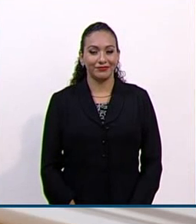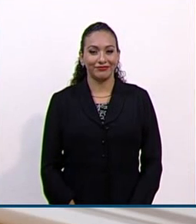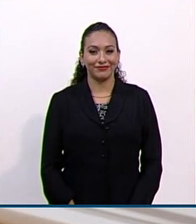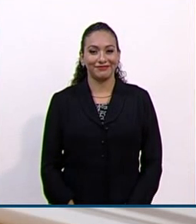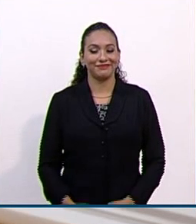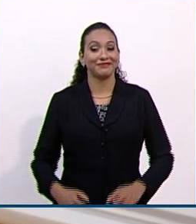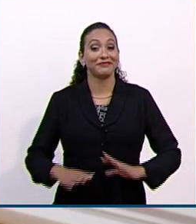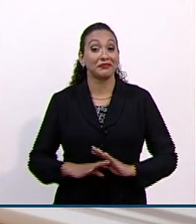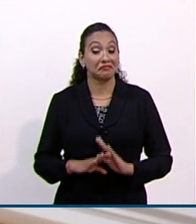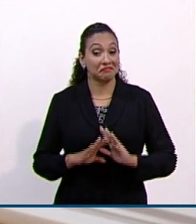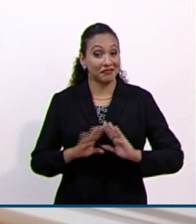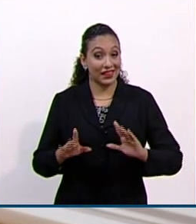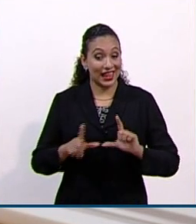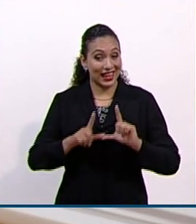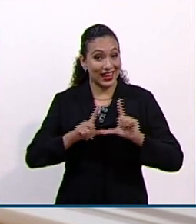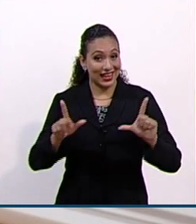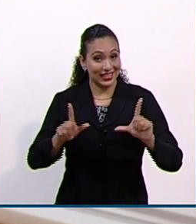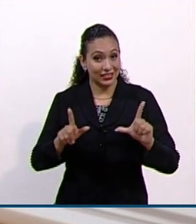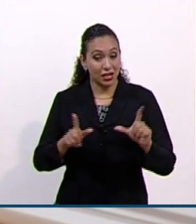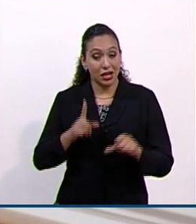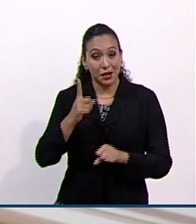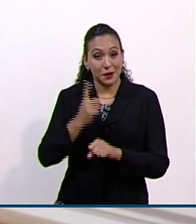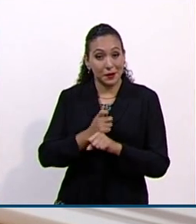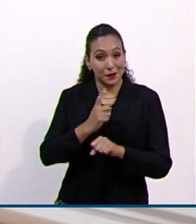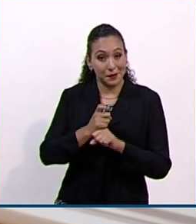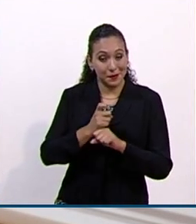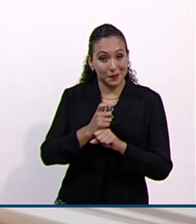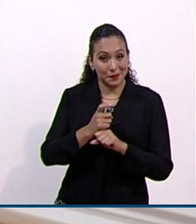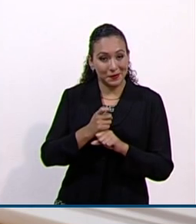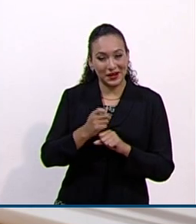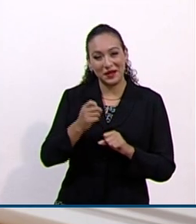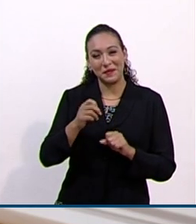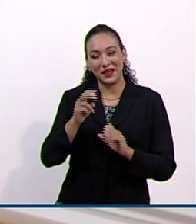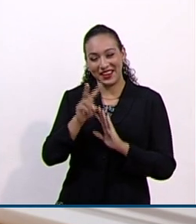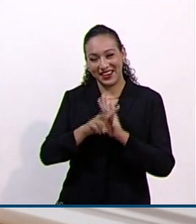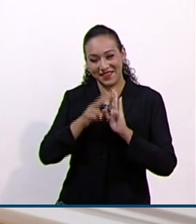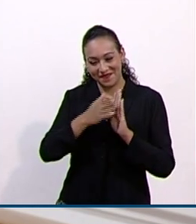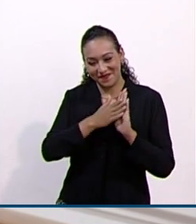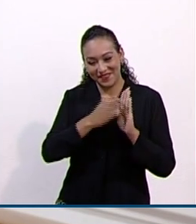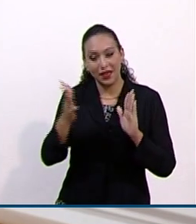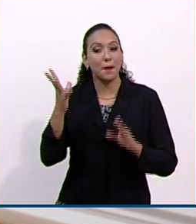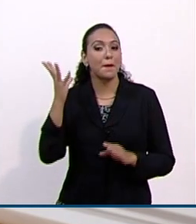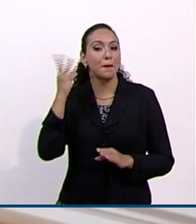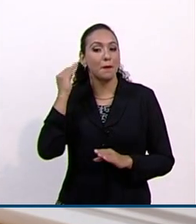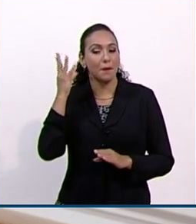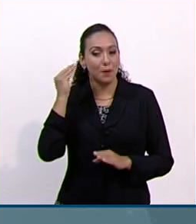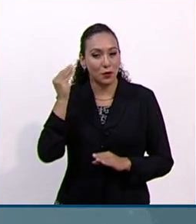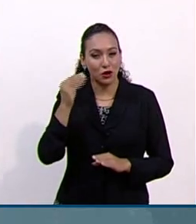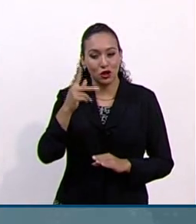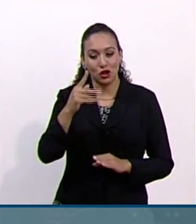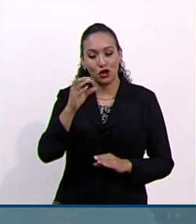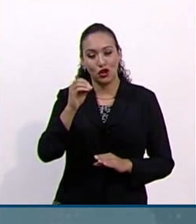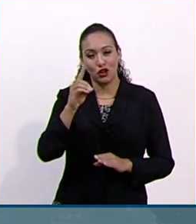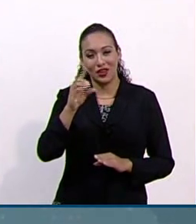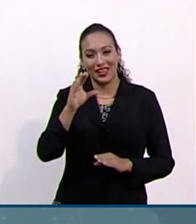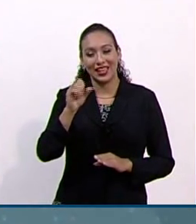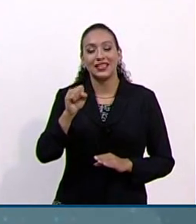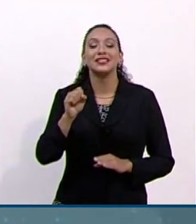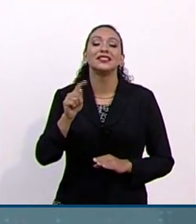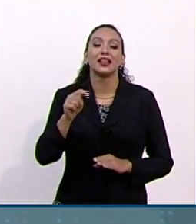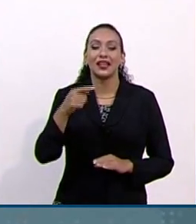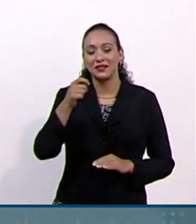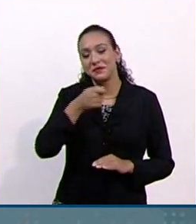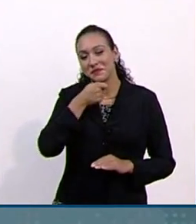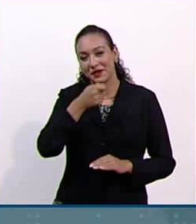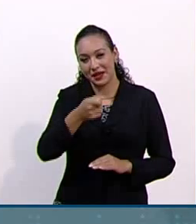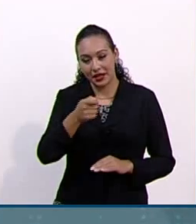Y ya está disponible el primer episodio de la nueva temporada del podcast del Consejo de la Judicatura Federal, Te Defendemos,